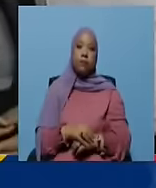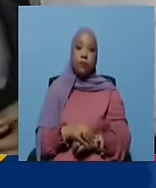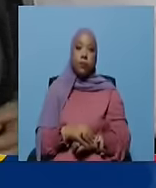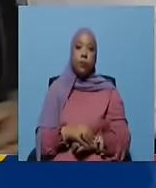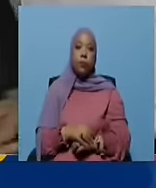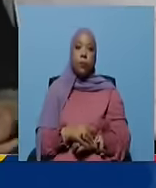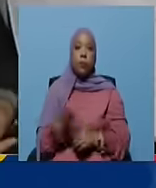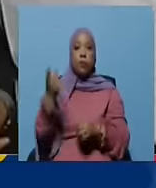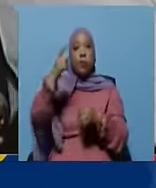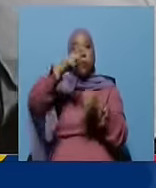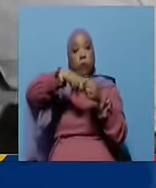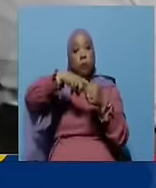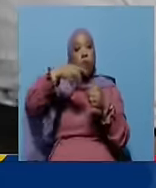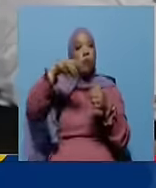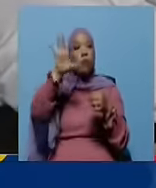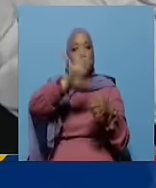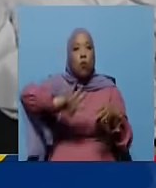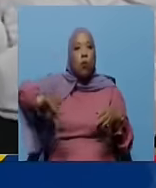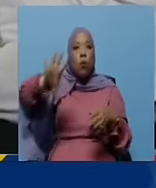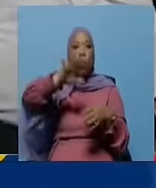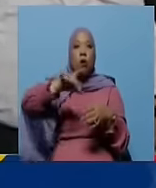Queda en la región